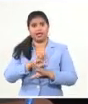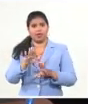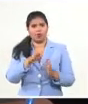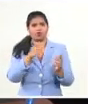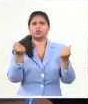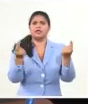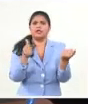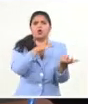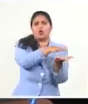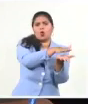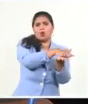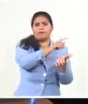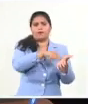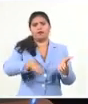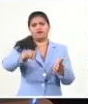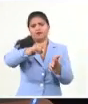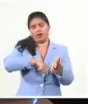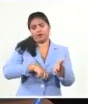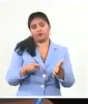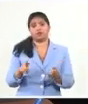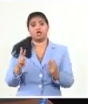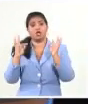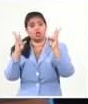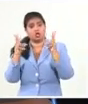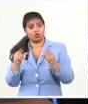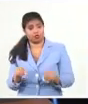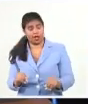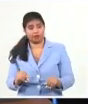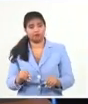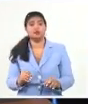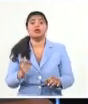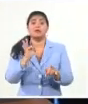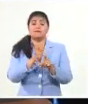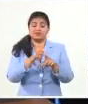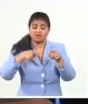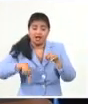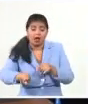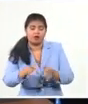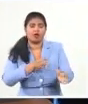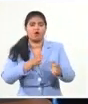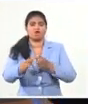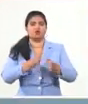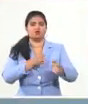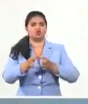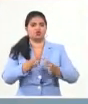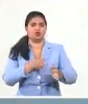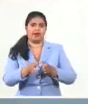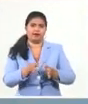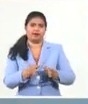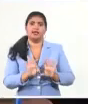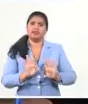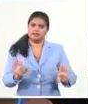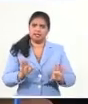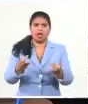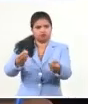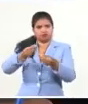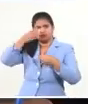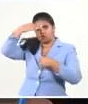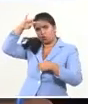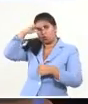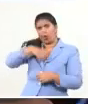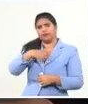financiamiento. Los resultados de ese financiamiento empiezan a entrar ahora. Ya están entrando piezas,